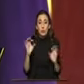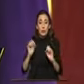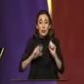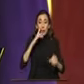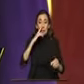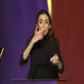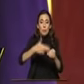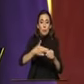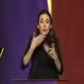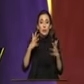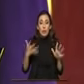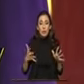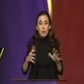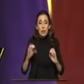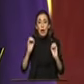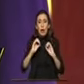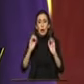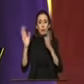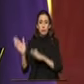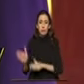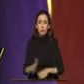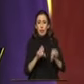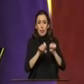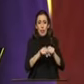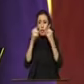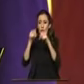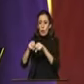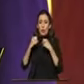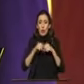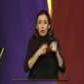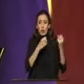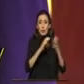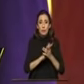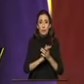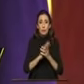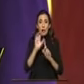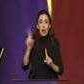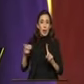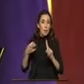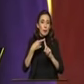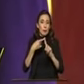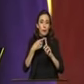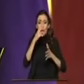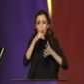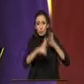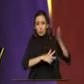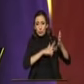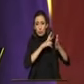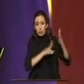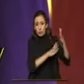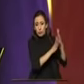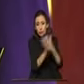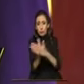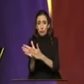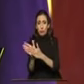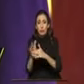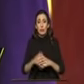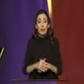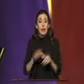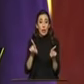pistones están desgastados y las ruedas oxidadas. Y a la primera curva casi nos